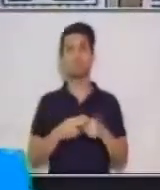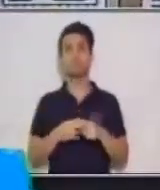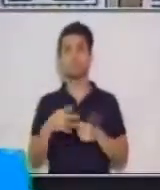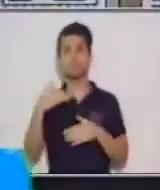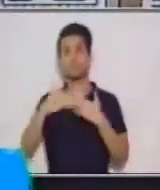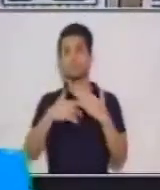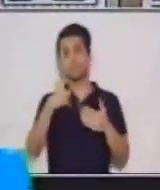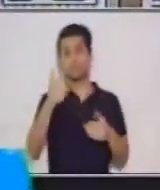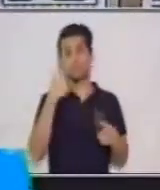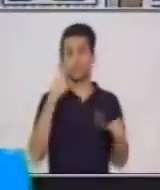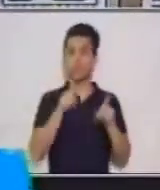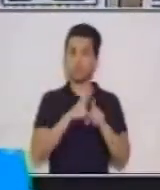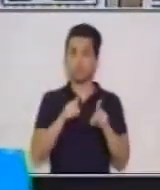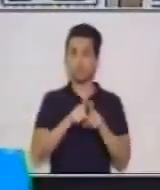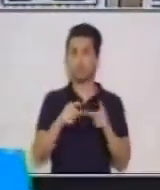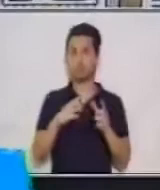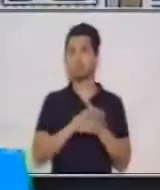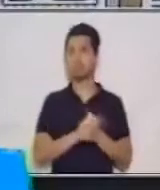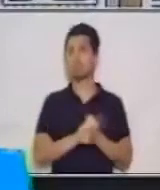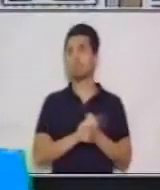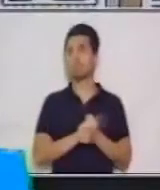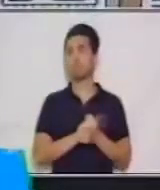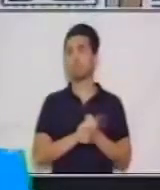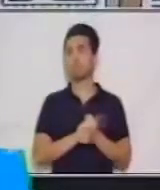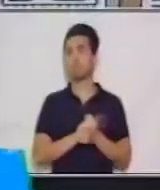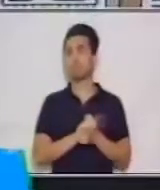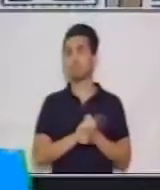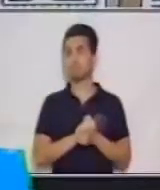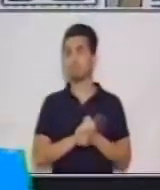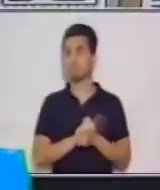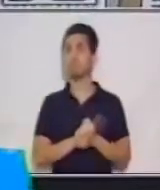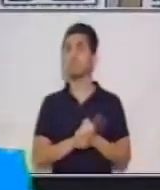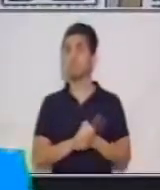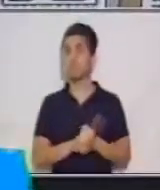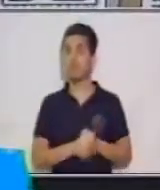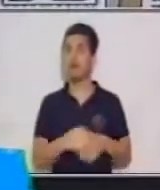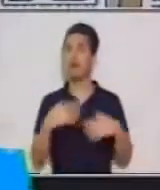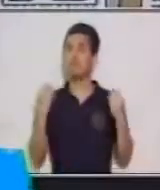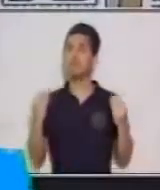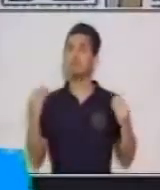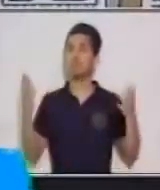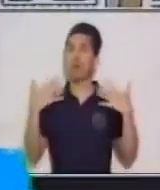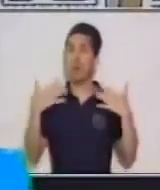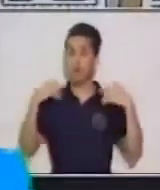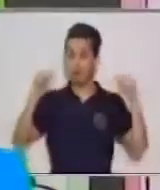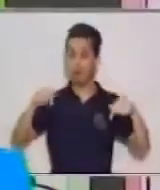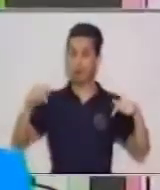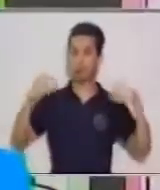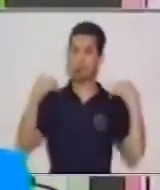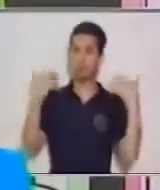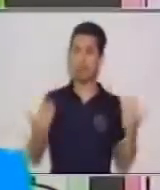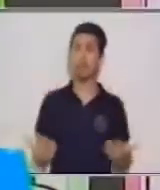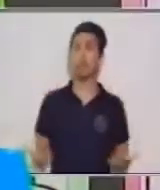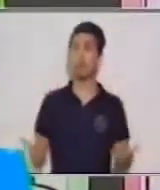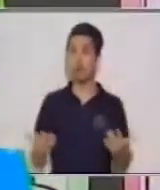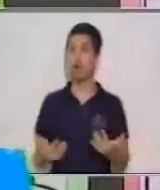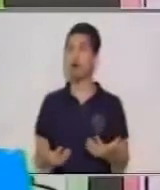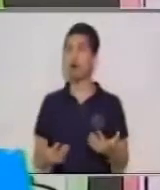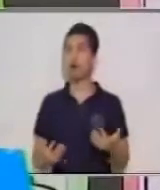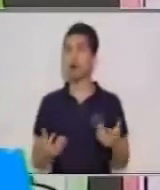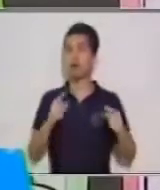parecidas. La primera, hace mucho calor en el salón. Esa es la causa. ¿Cuál puede